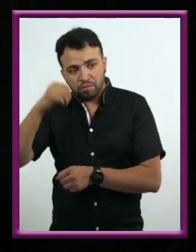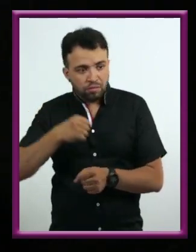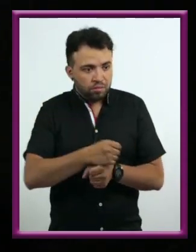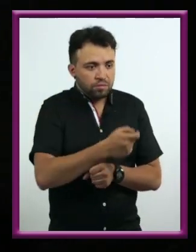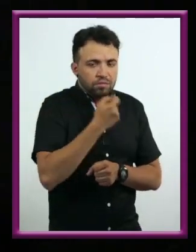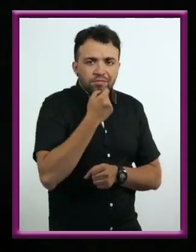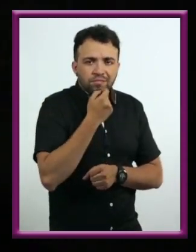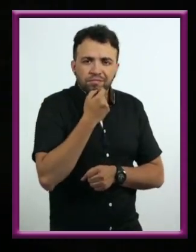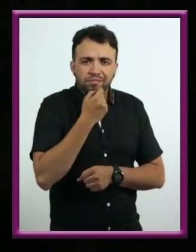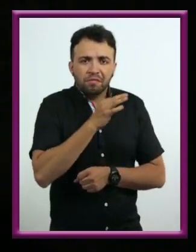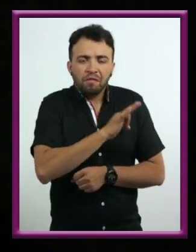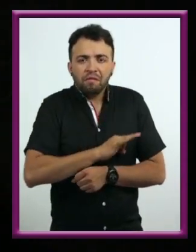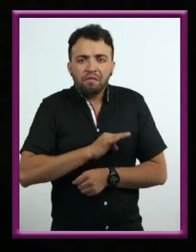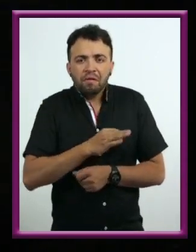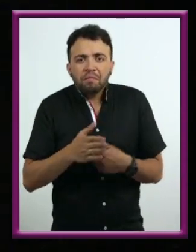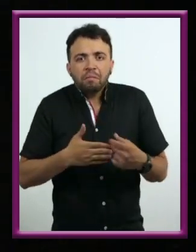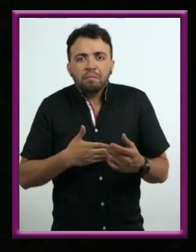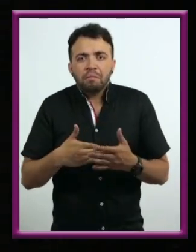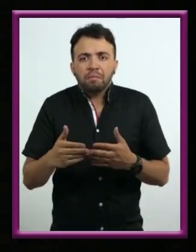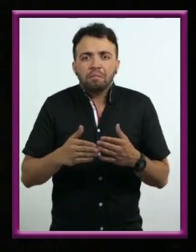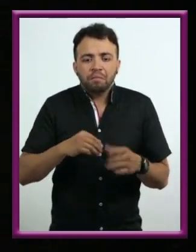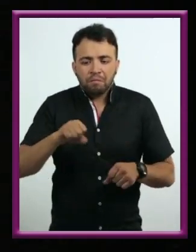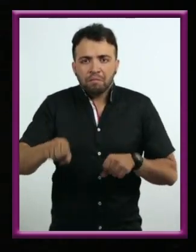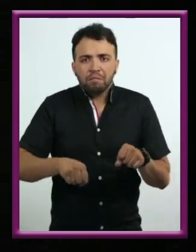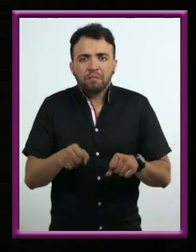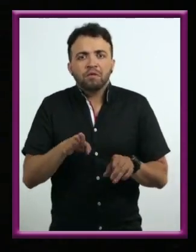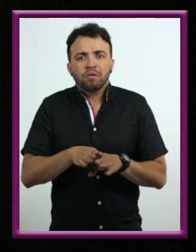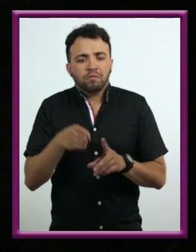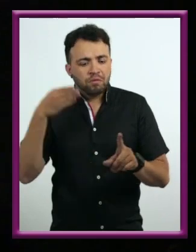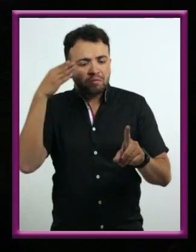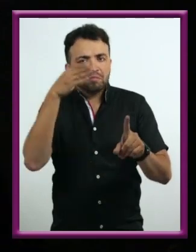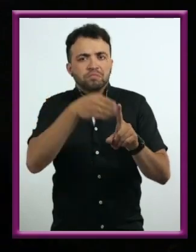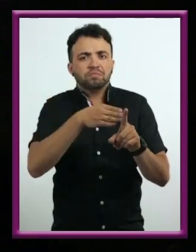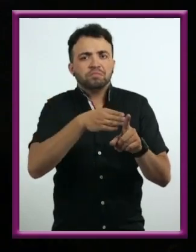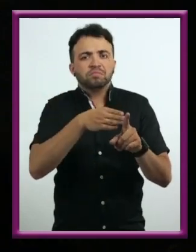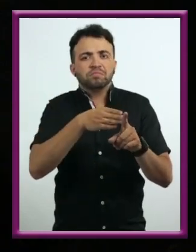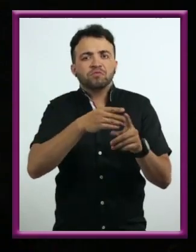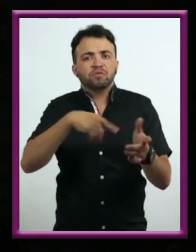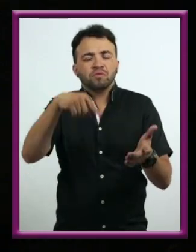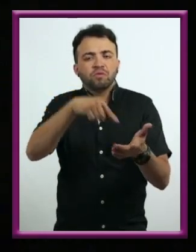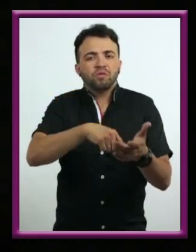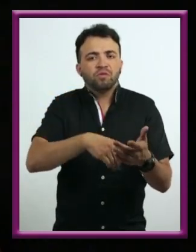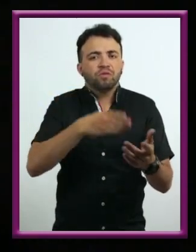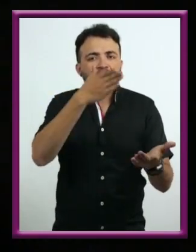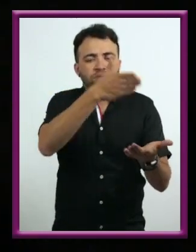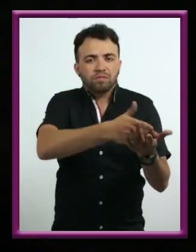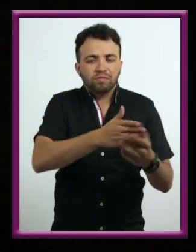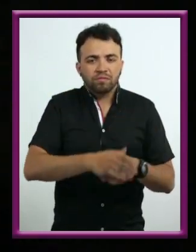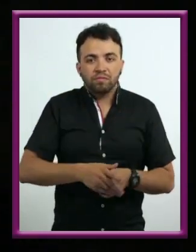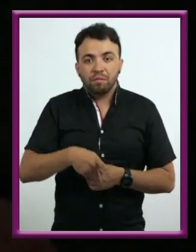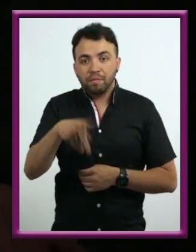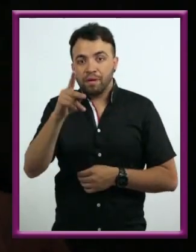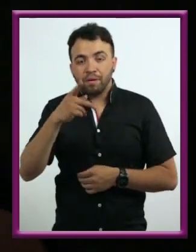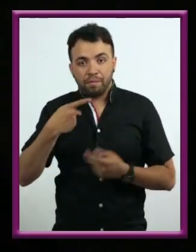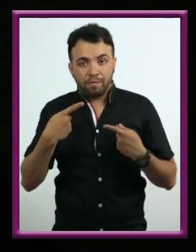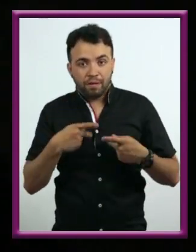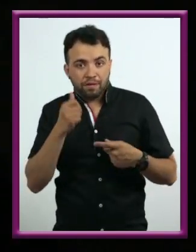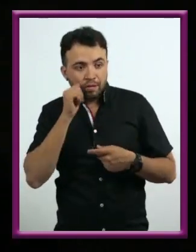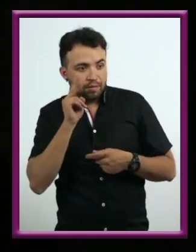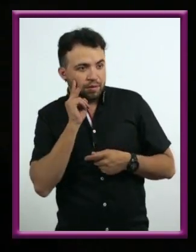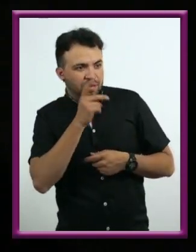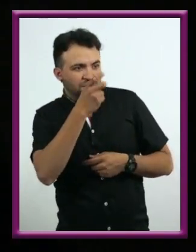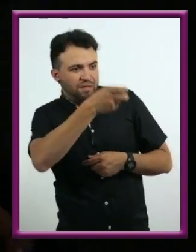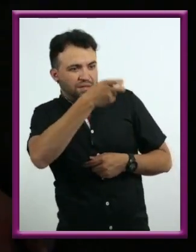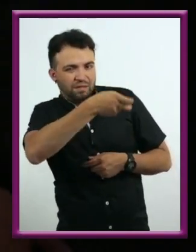y qué los motivaba. ¿Qué es lo correcto? ¿Qué es lo incorrecto? ¿El niño era bueno y el señor malo o al revés? Quizá ninguno era bueno ni malo,